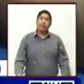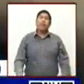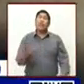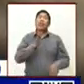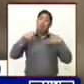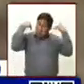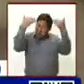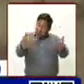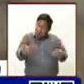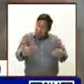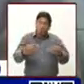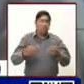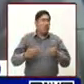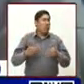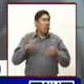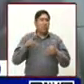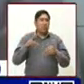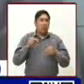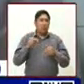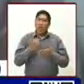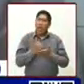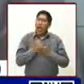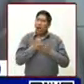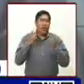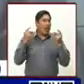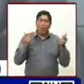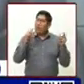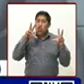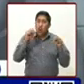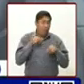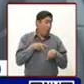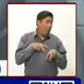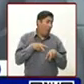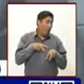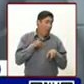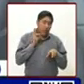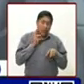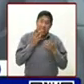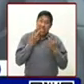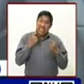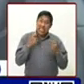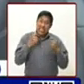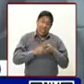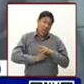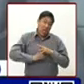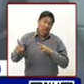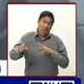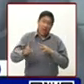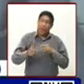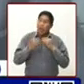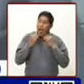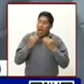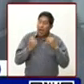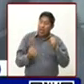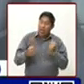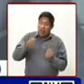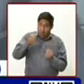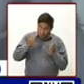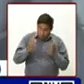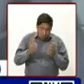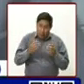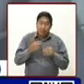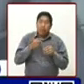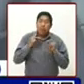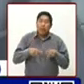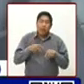El minibús pues no me auxilió en su momento. Se intentó fugarse y gracias a los pasajeros que estaban